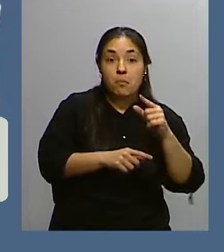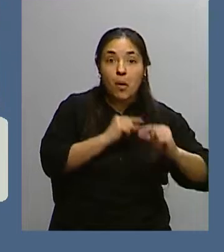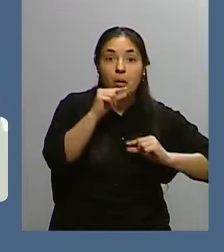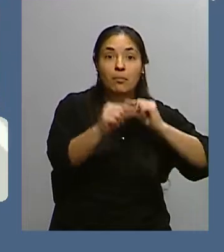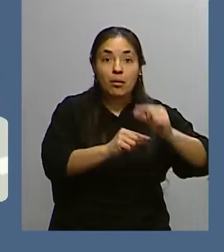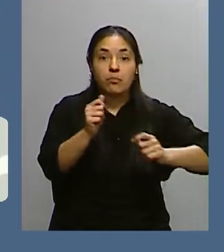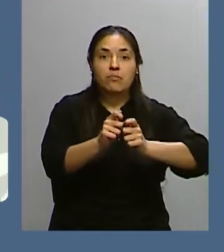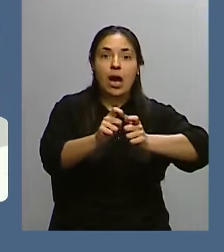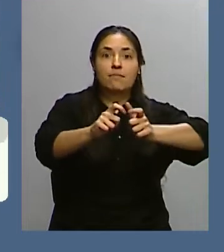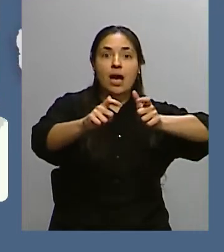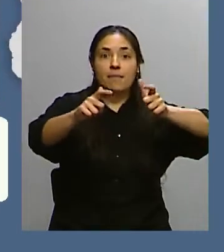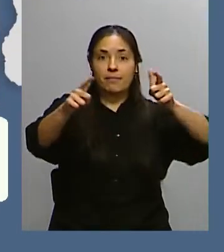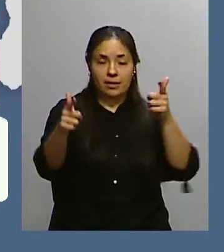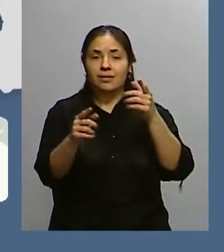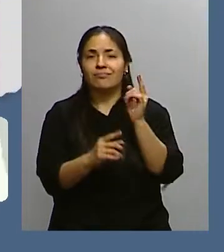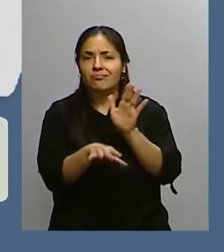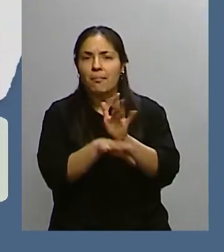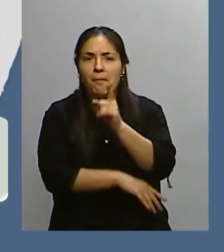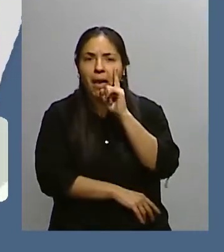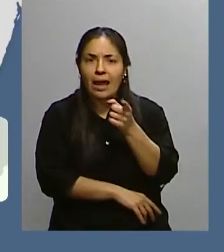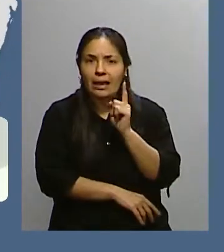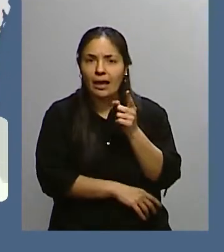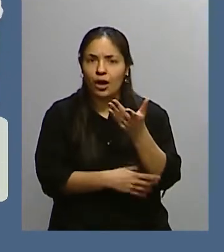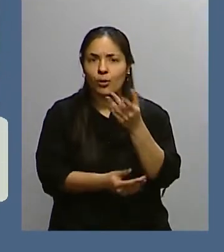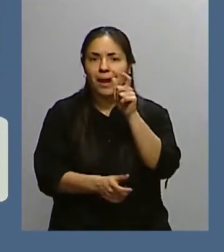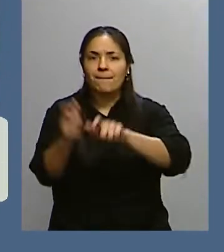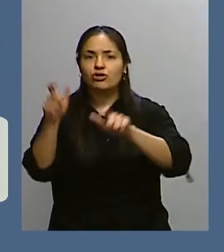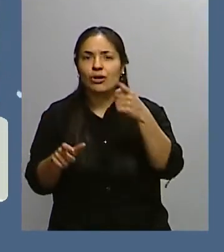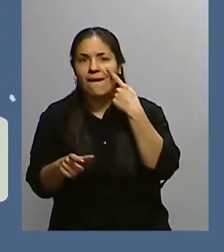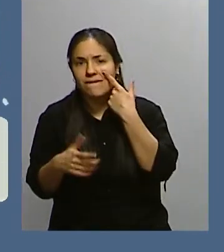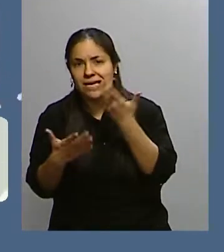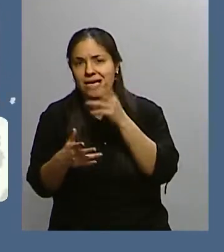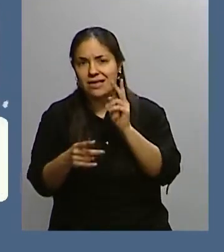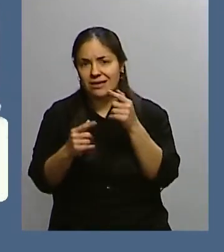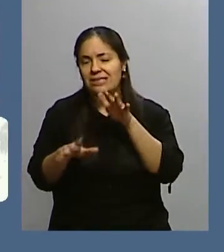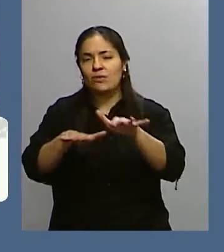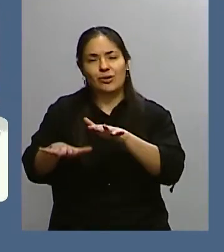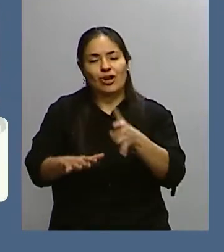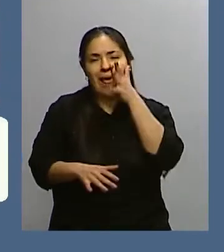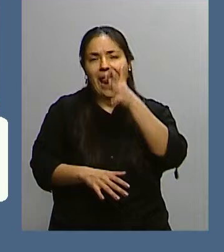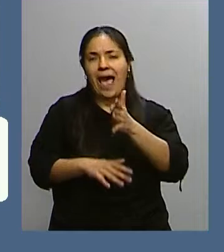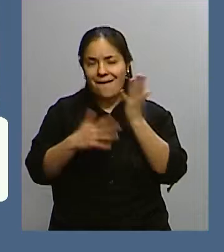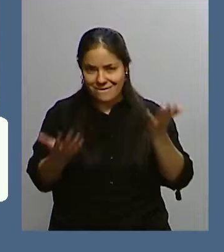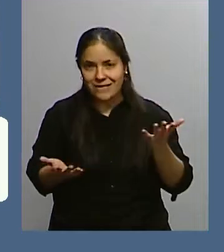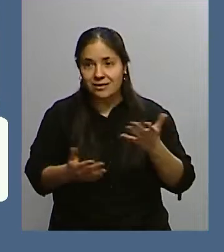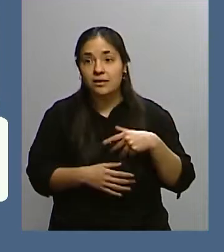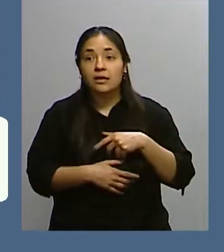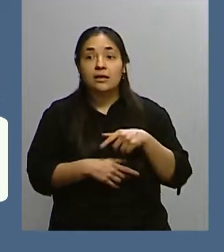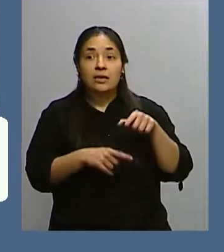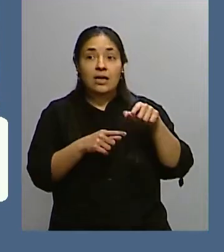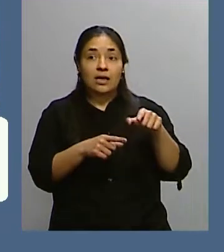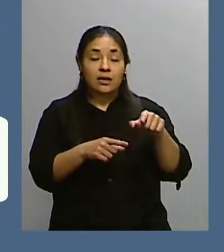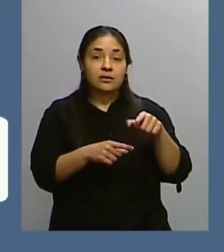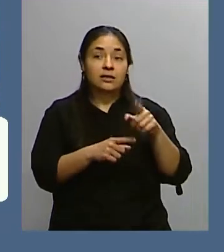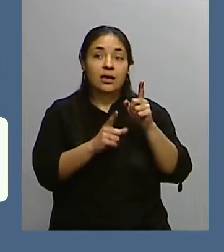objetivos, incluyendo riesgos para la vida de personas y circunstancias muy complejas. Entonces, esto, por cierto, es bien